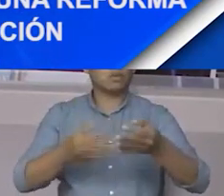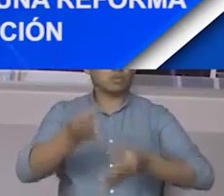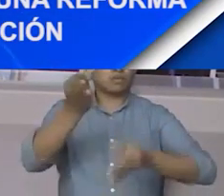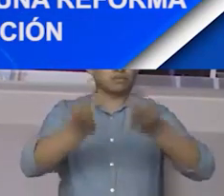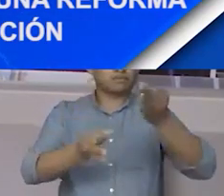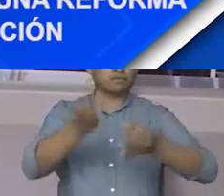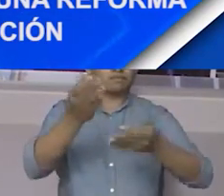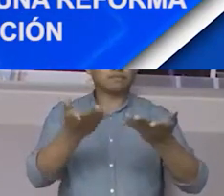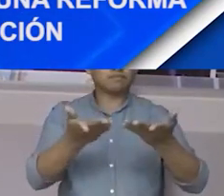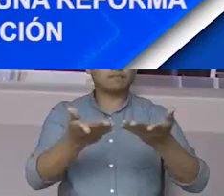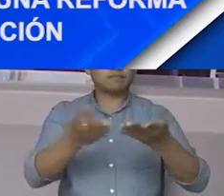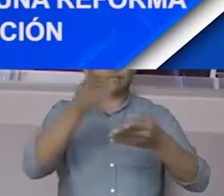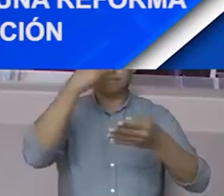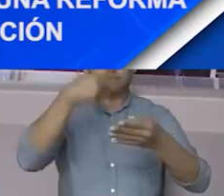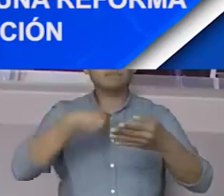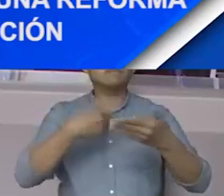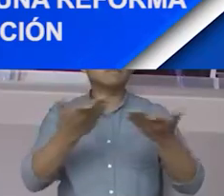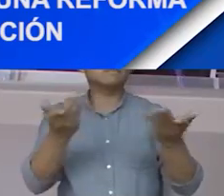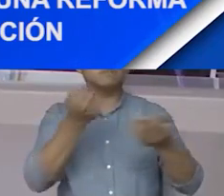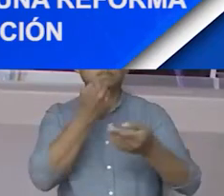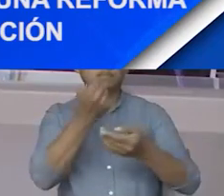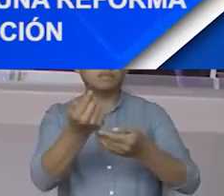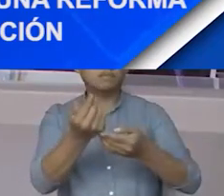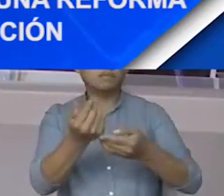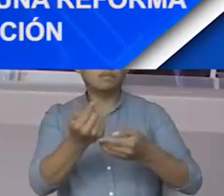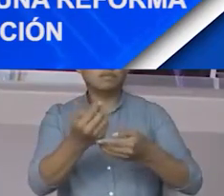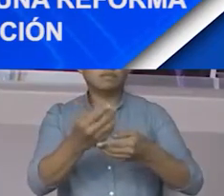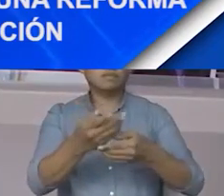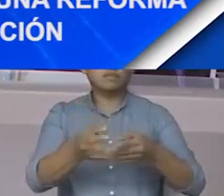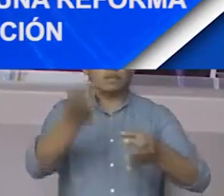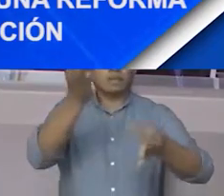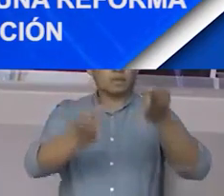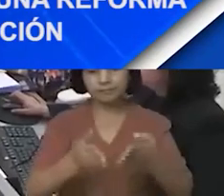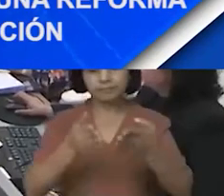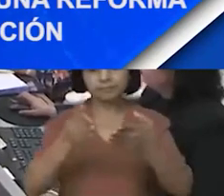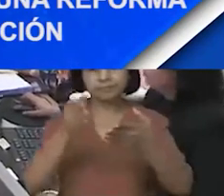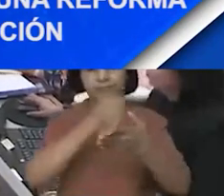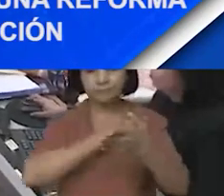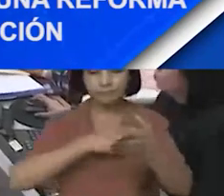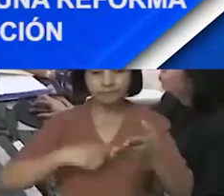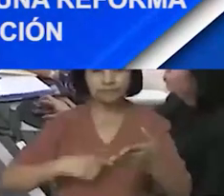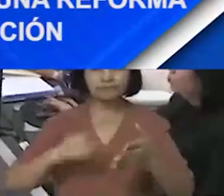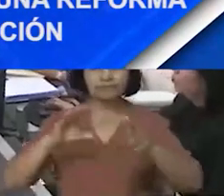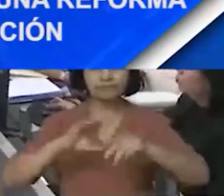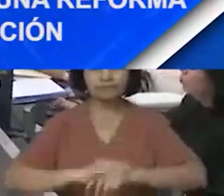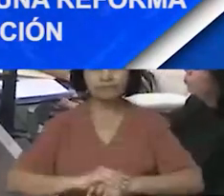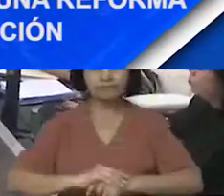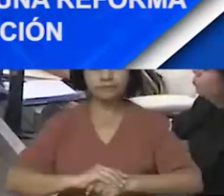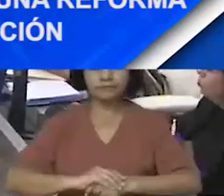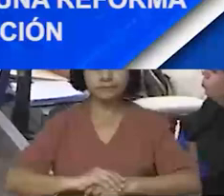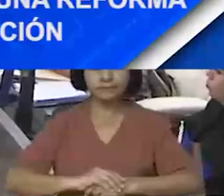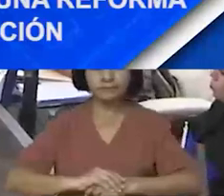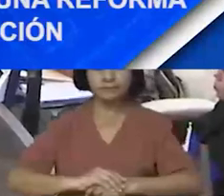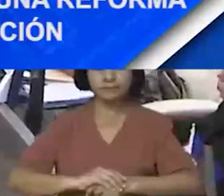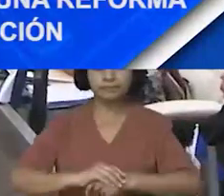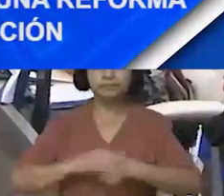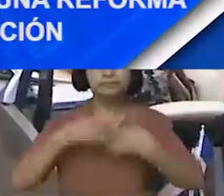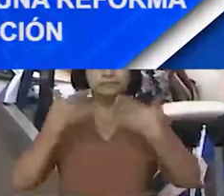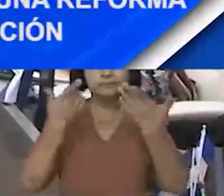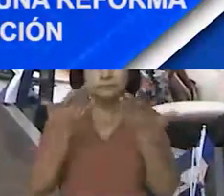juzgado corresponden exclusivamente al Poder Judicial. Esta reforma requiere ratificación en